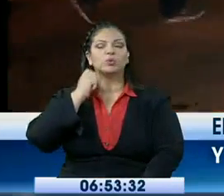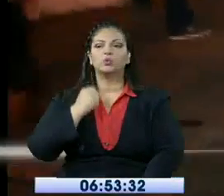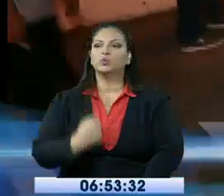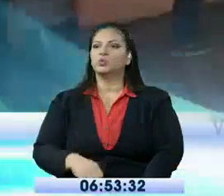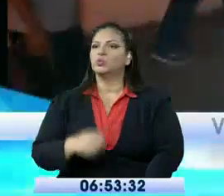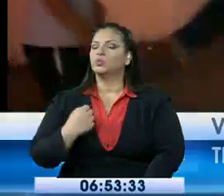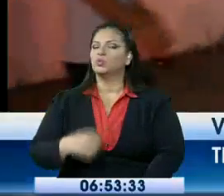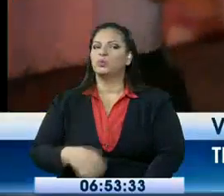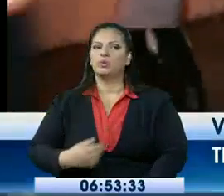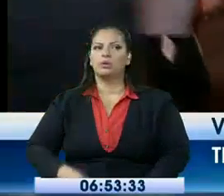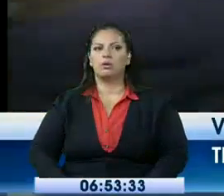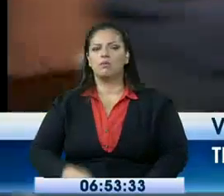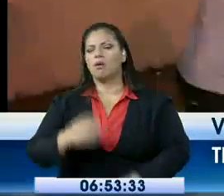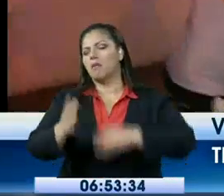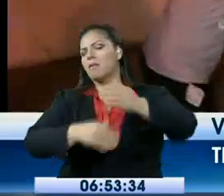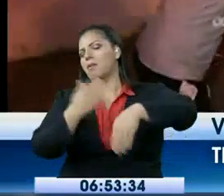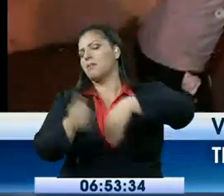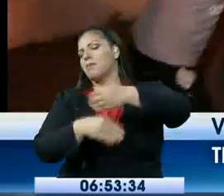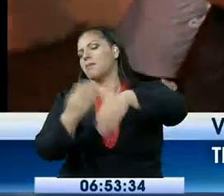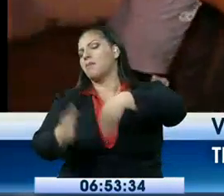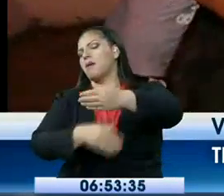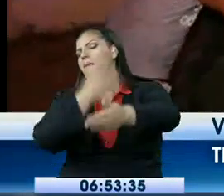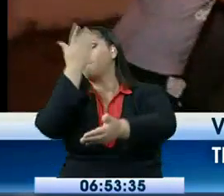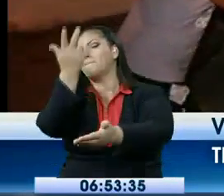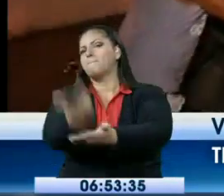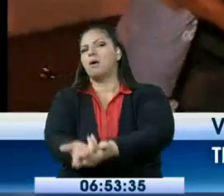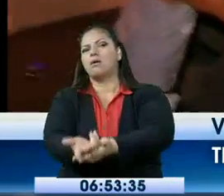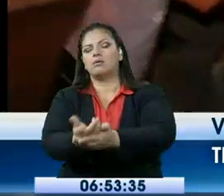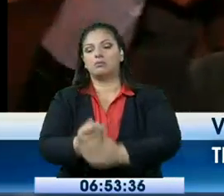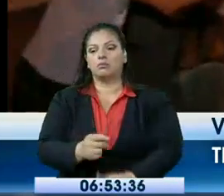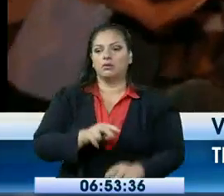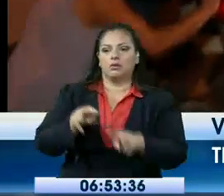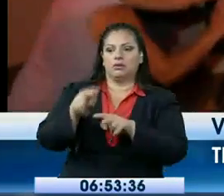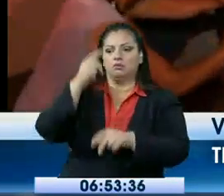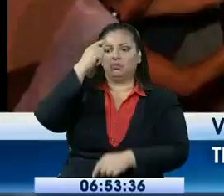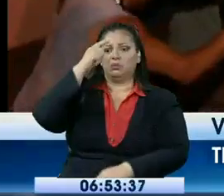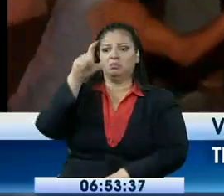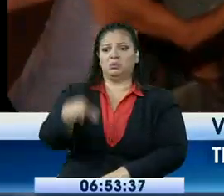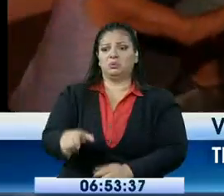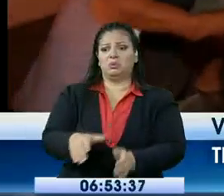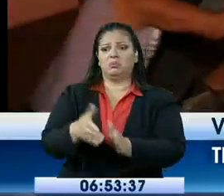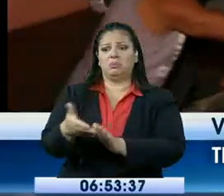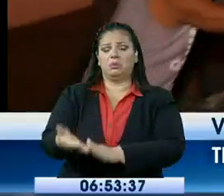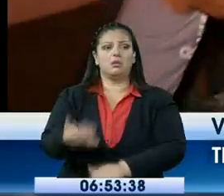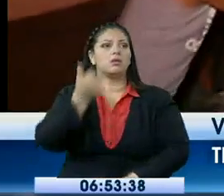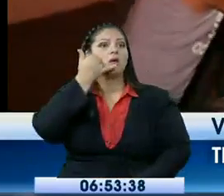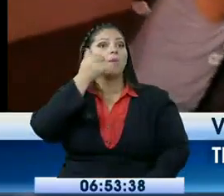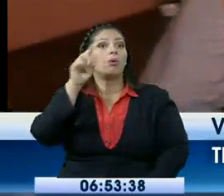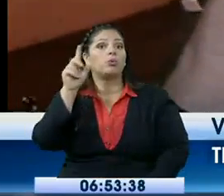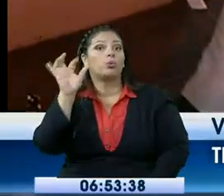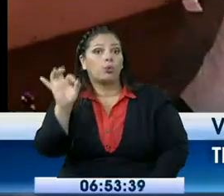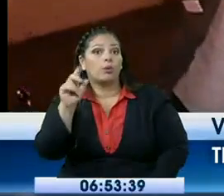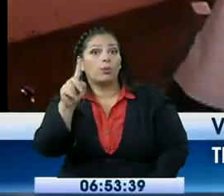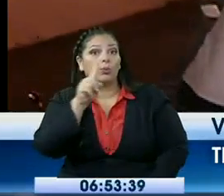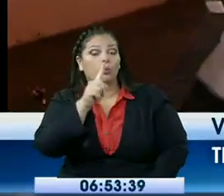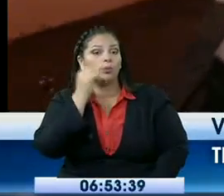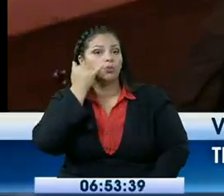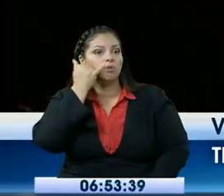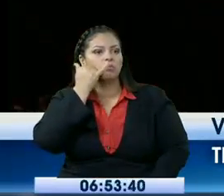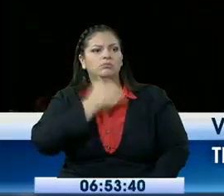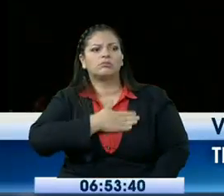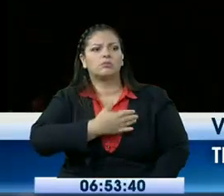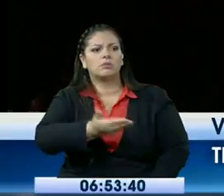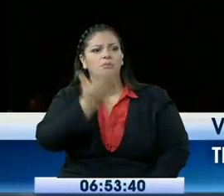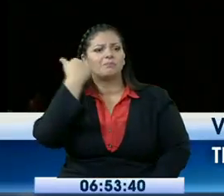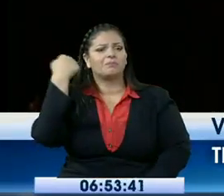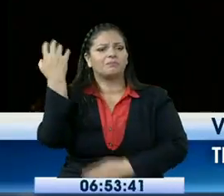vi el carro ya volcado, entonces yo pensé que había algún muerto. Llamé al 911 y le dije que trajera una ambulancia.